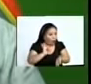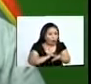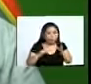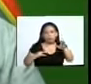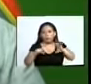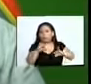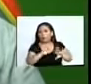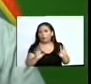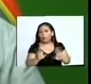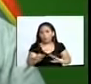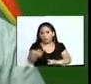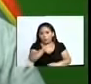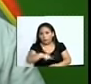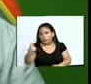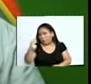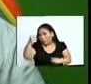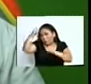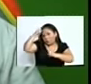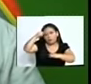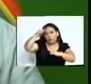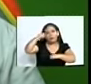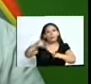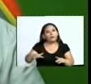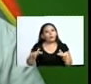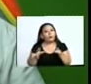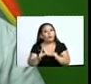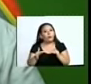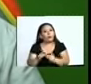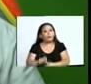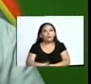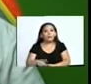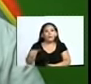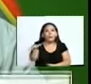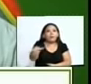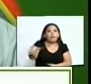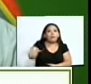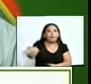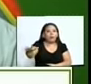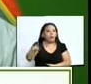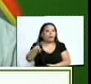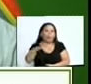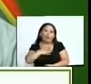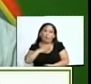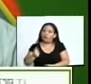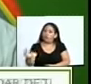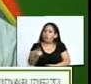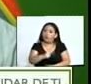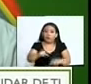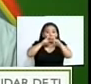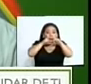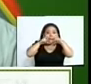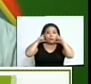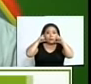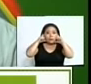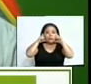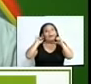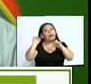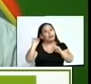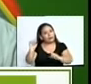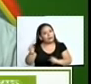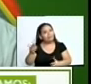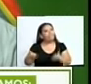no está tomando mucha conciencia, más que todo también en las zonas rurales, la gente no le gusta usar mascarillas y creo que ahí